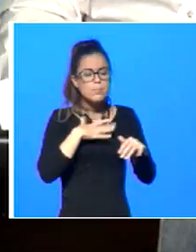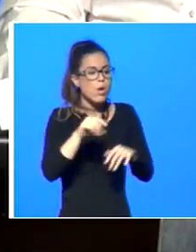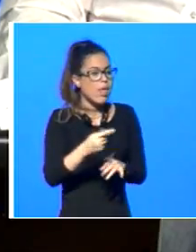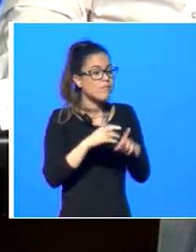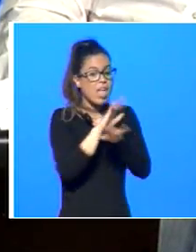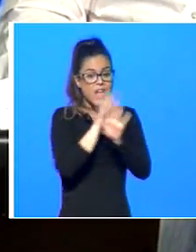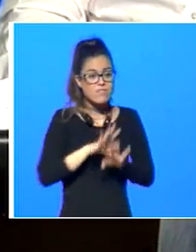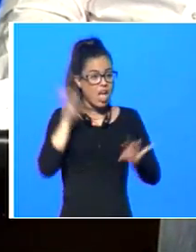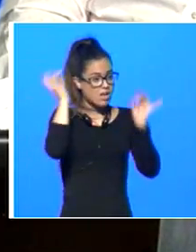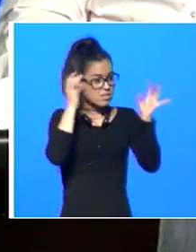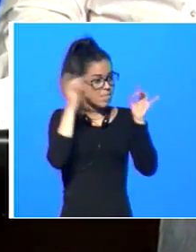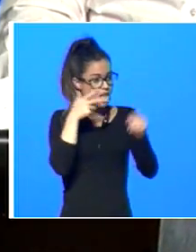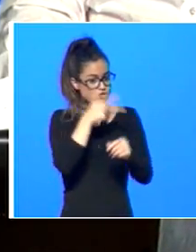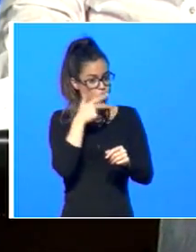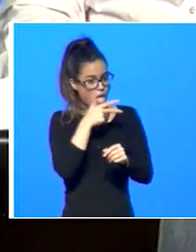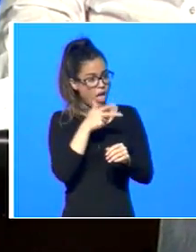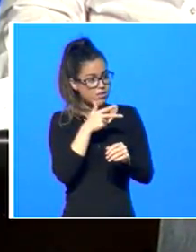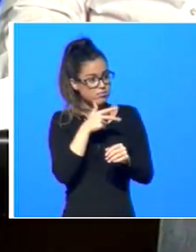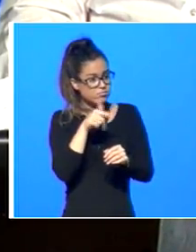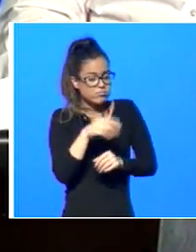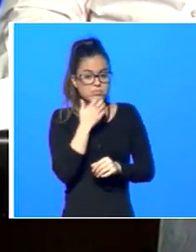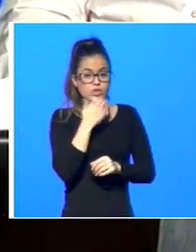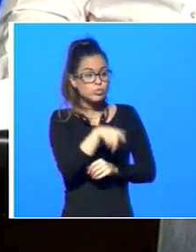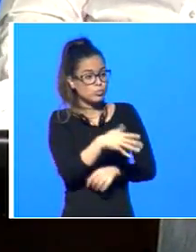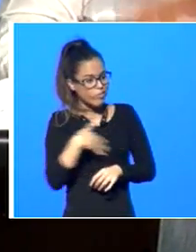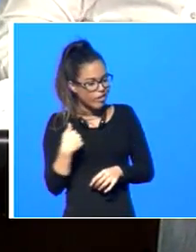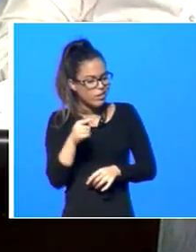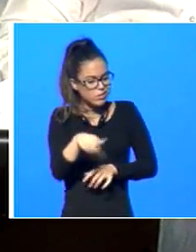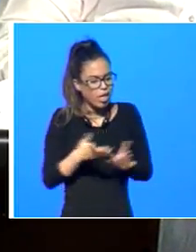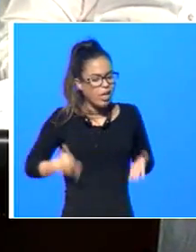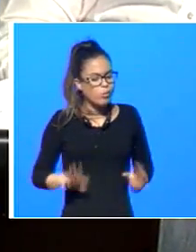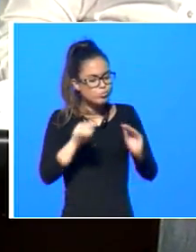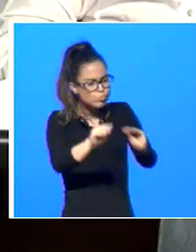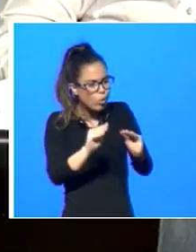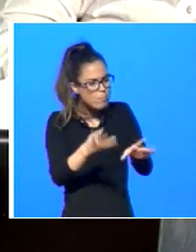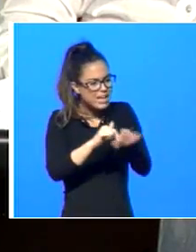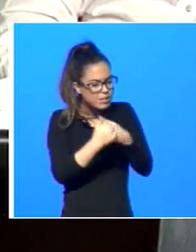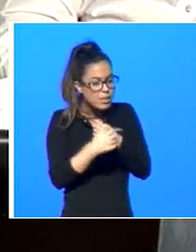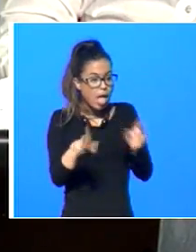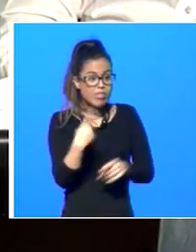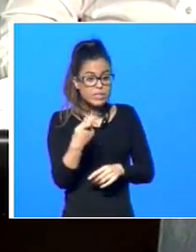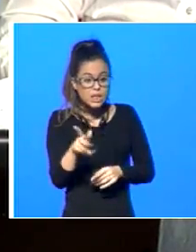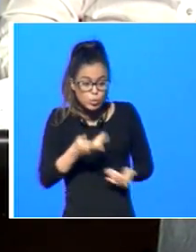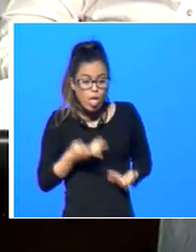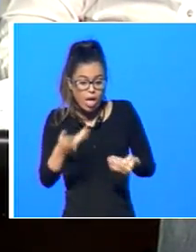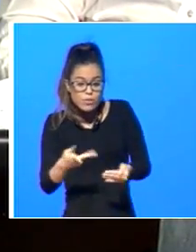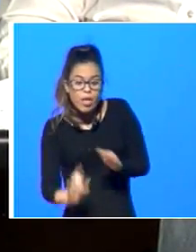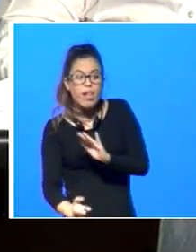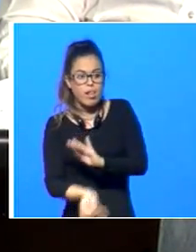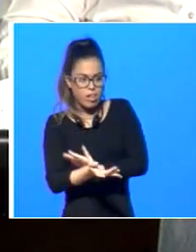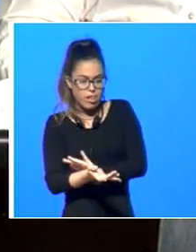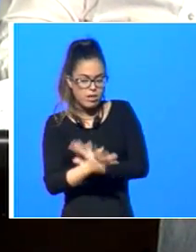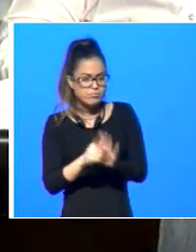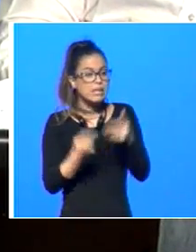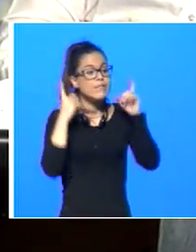hablabas tú. Si tú quieres que tu hijo participe en algo, tienes que ayudar a que eso nazca, ¿no? Hay que informar a las familias,